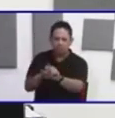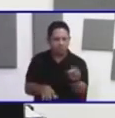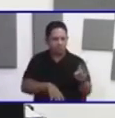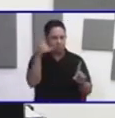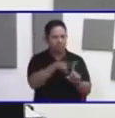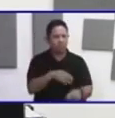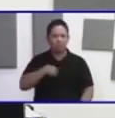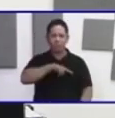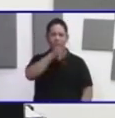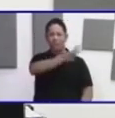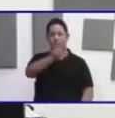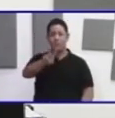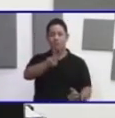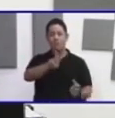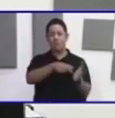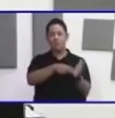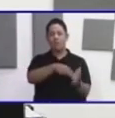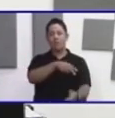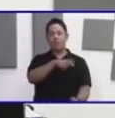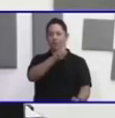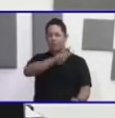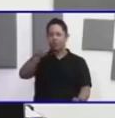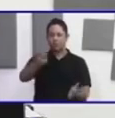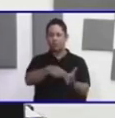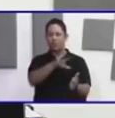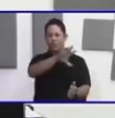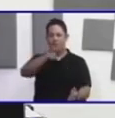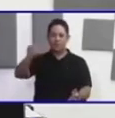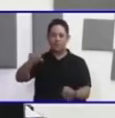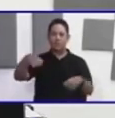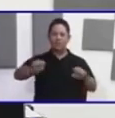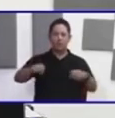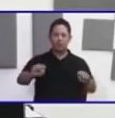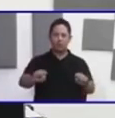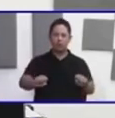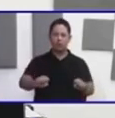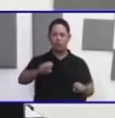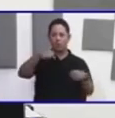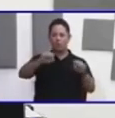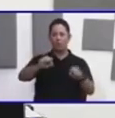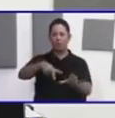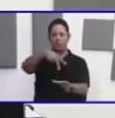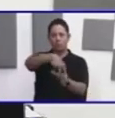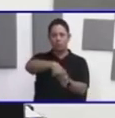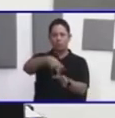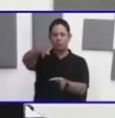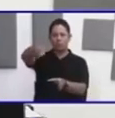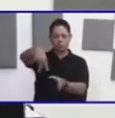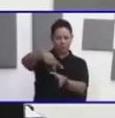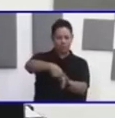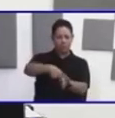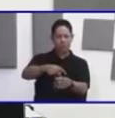isla, que alrededor de 6.000 o un poco más se dedican al servicio informal de mototaxi, y que las motocicletas